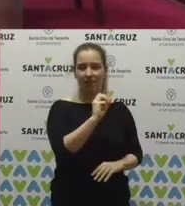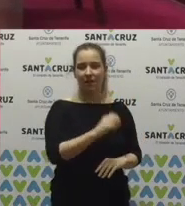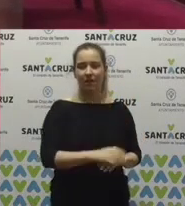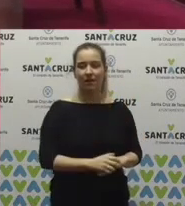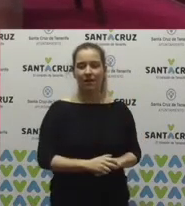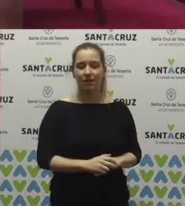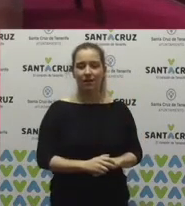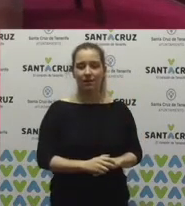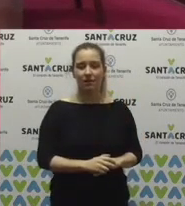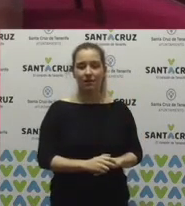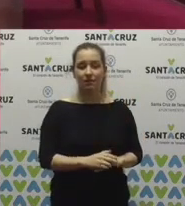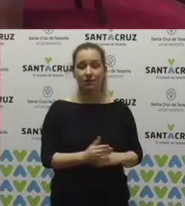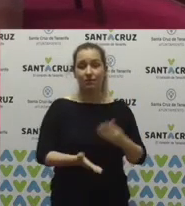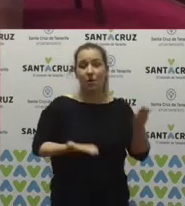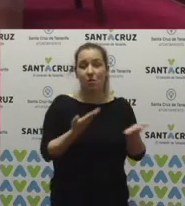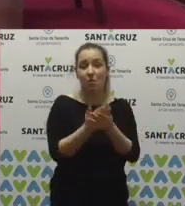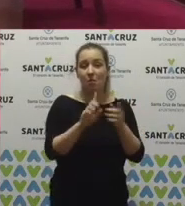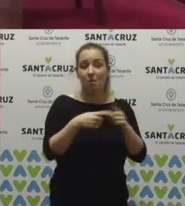preguntas